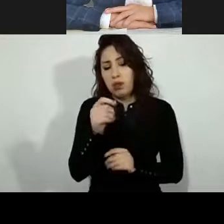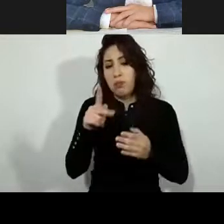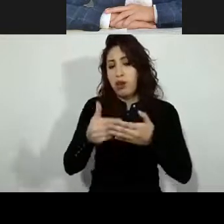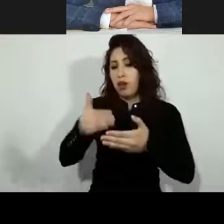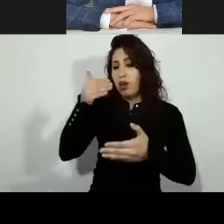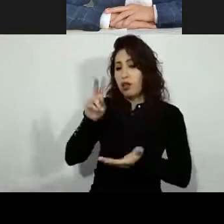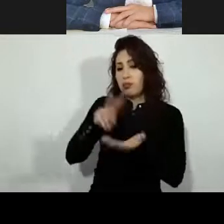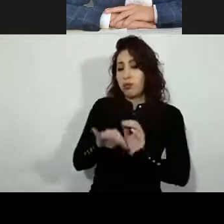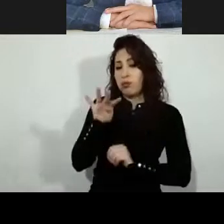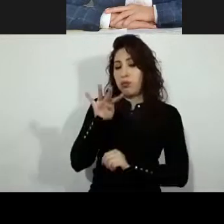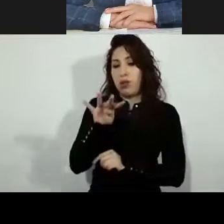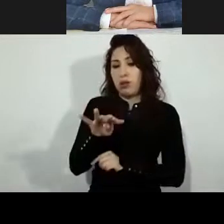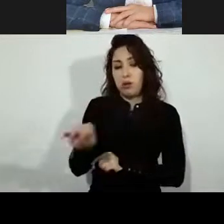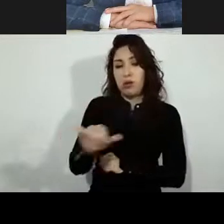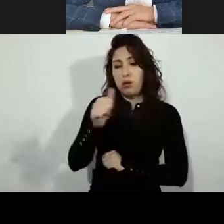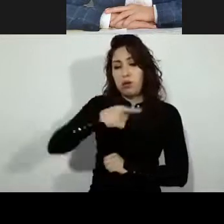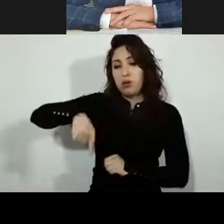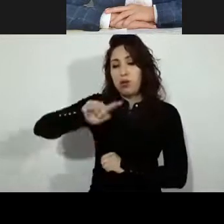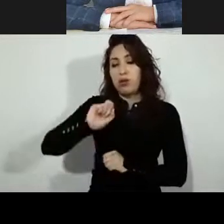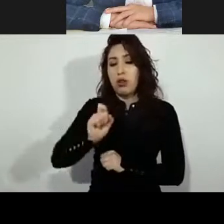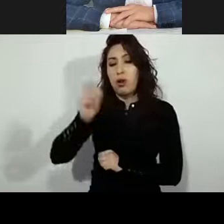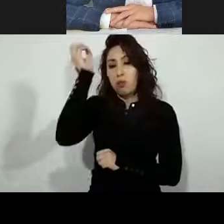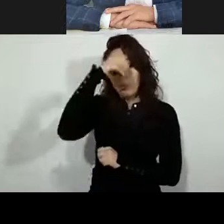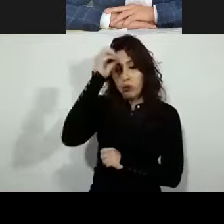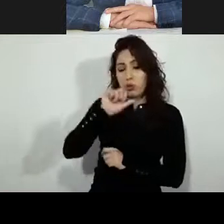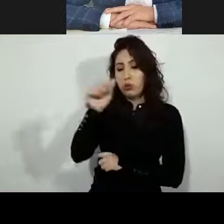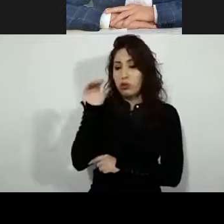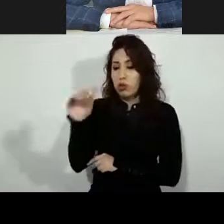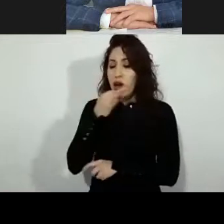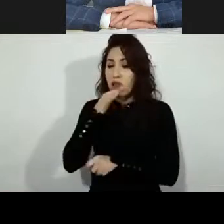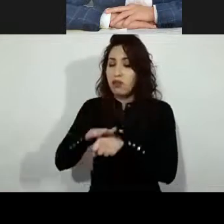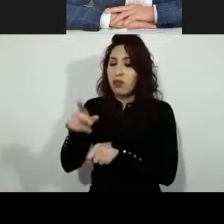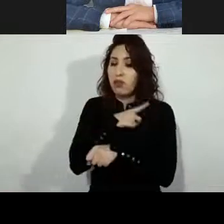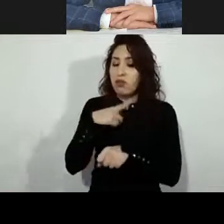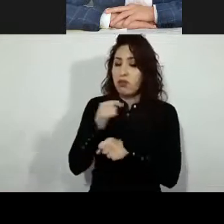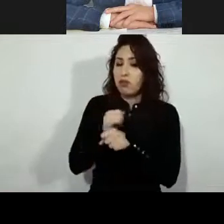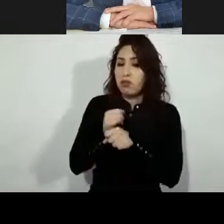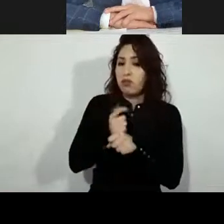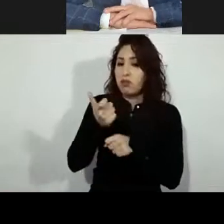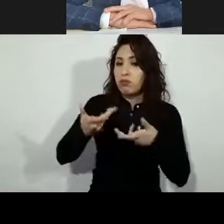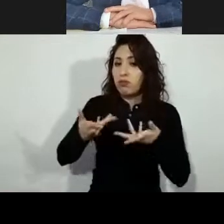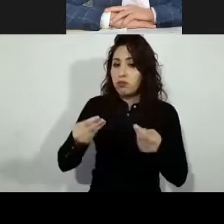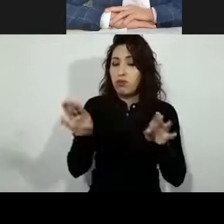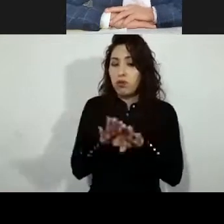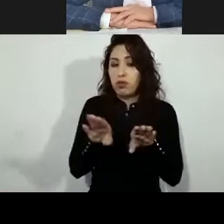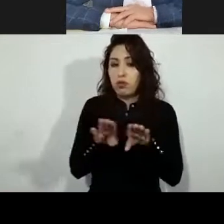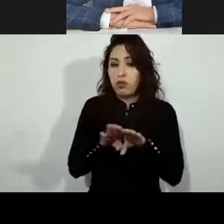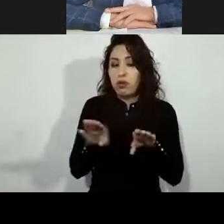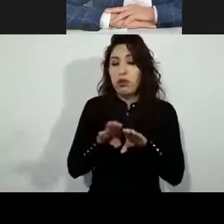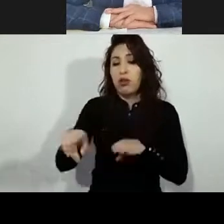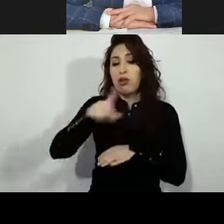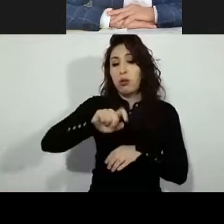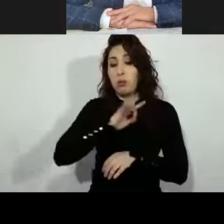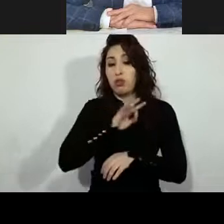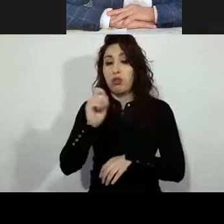ver con otros instrumentos y con otras observaciones que evidentemente pueden presumir hasta daño al erario público y